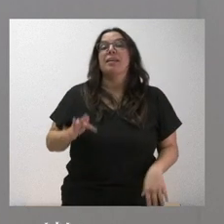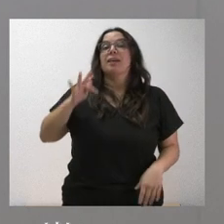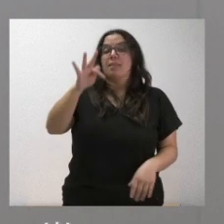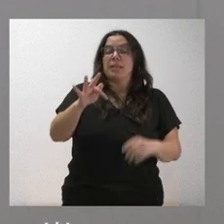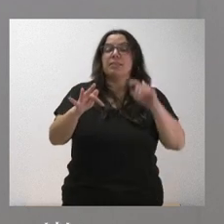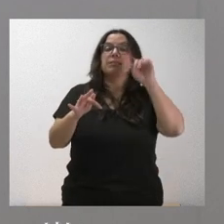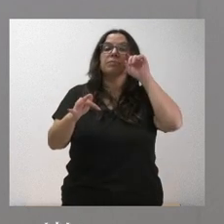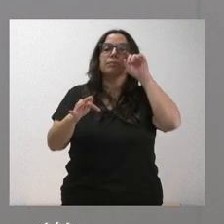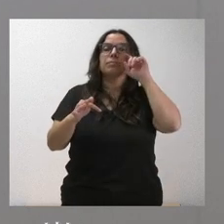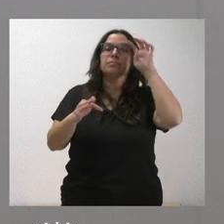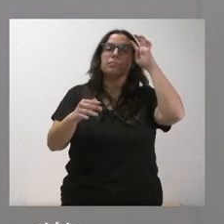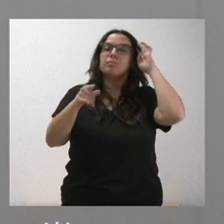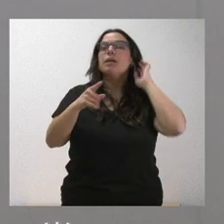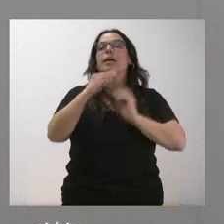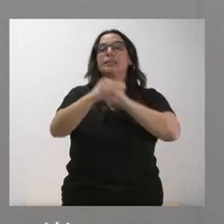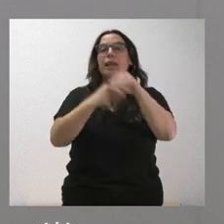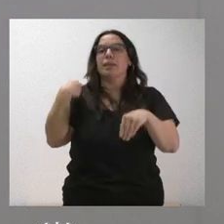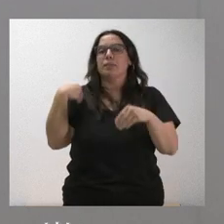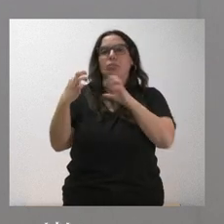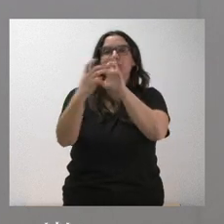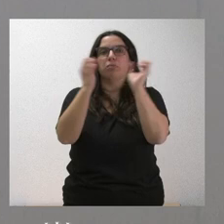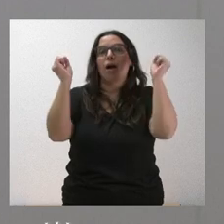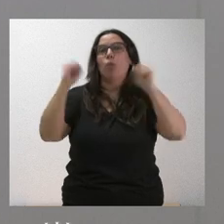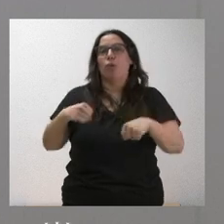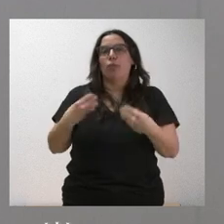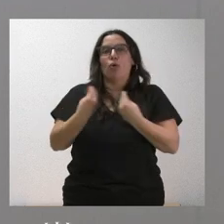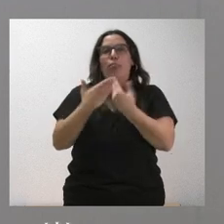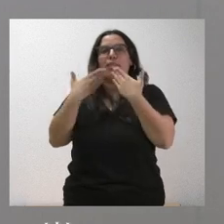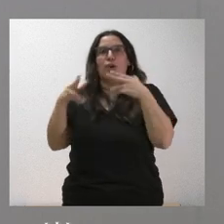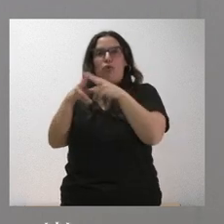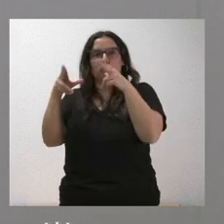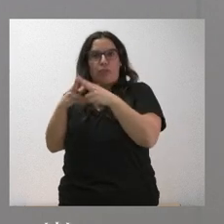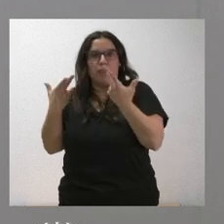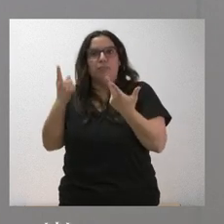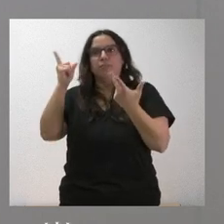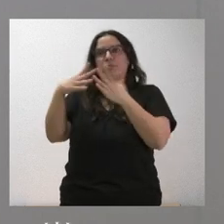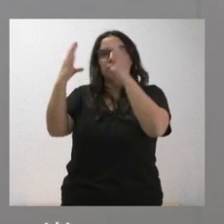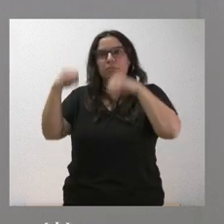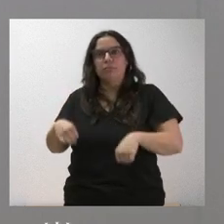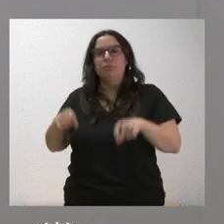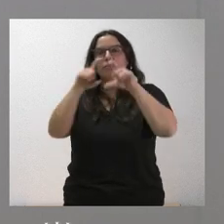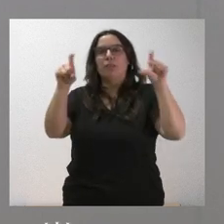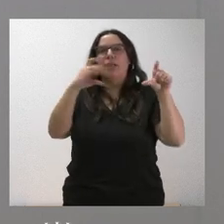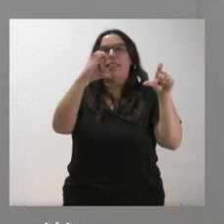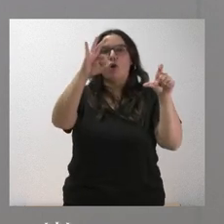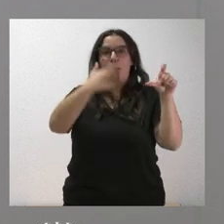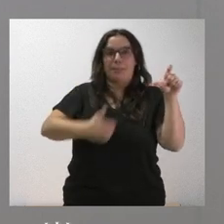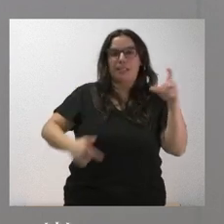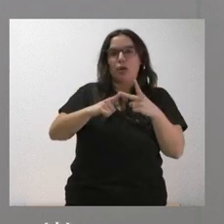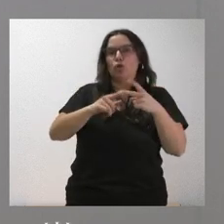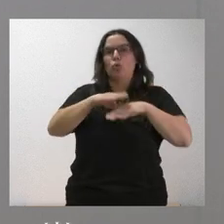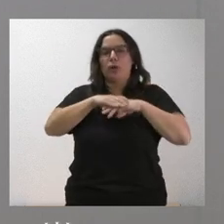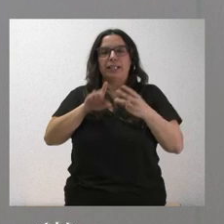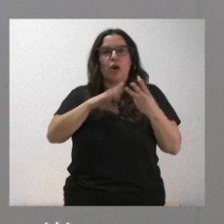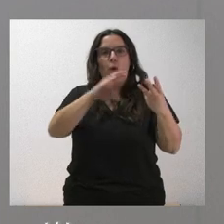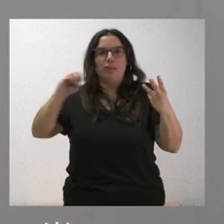hecho en el ámbito del acuerdo y del consenso con el diálogo social tanto co Castilla y león como ugt comisiones obreras